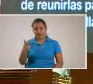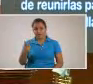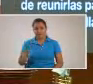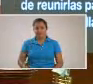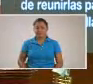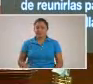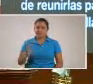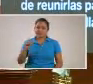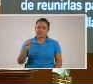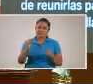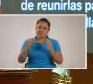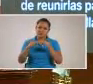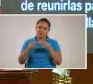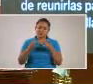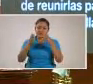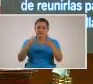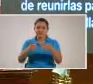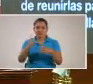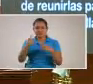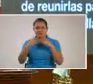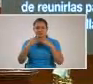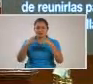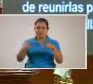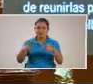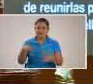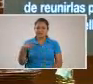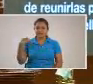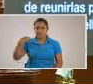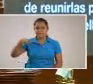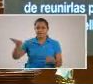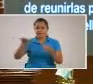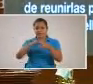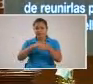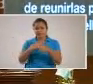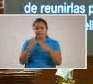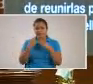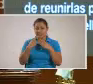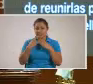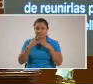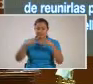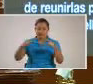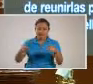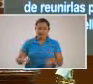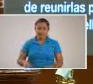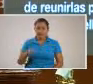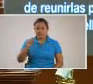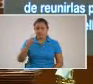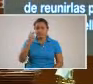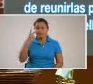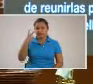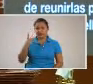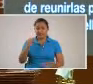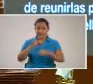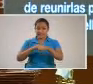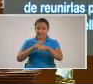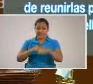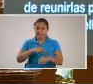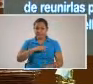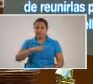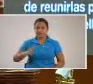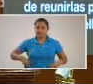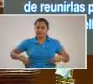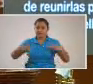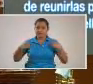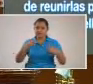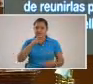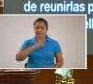a ponerle algunas noticias para complementar la información, usted se va a dar cuenta que verdaderamente el tiempo que estamos viviendo